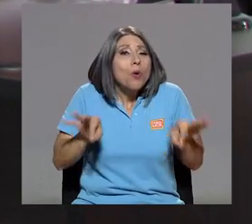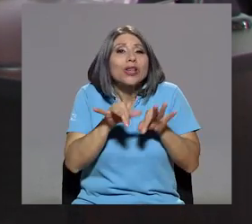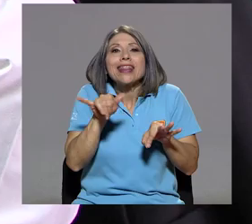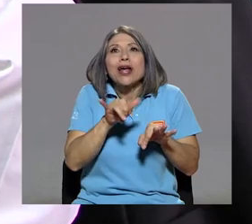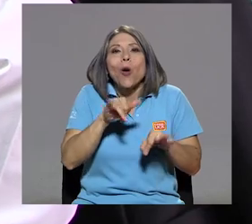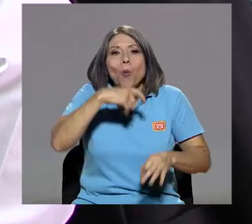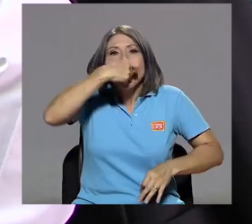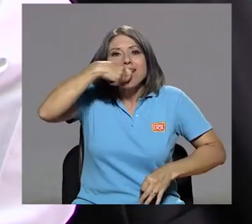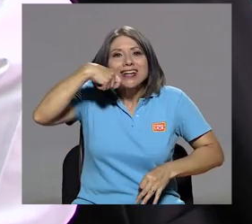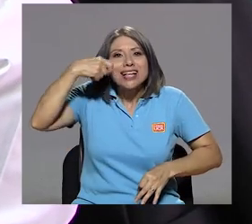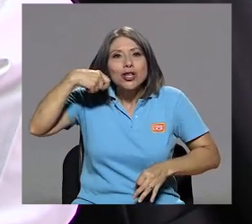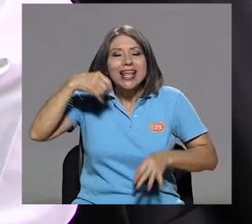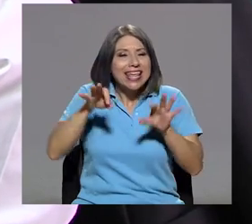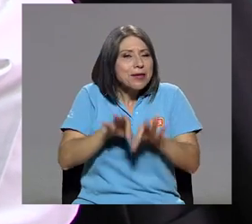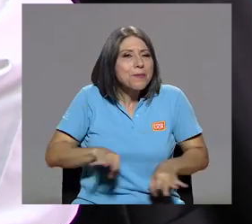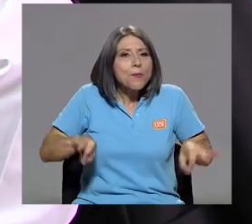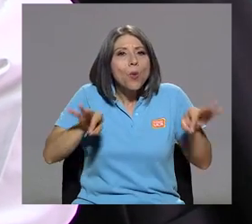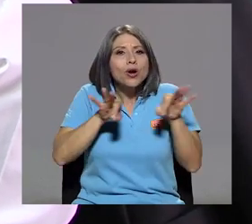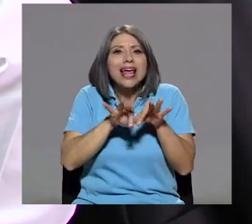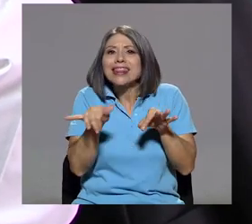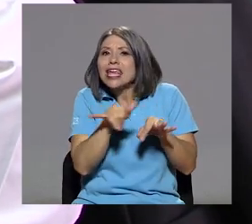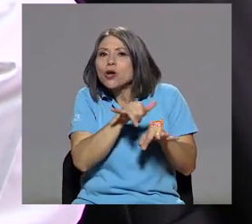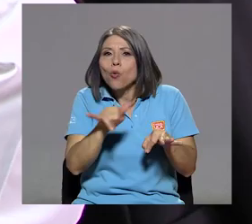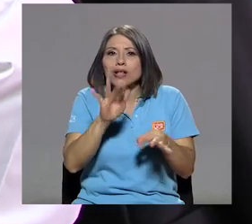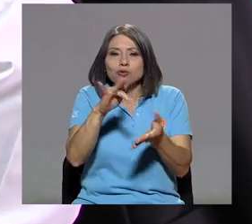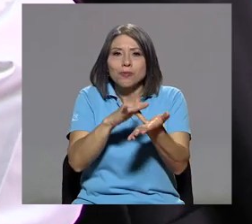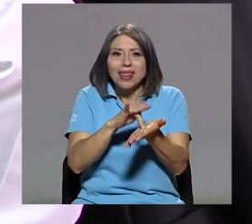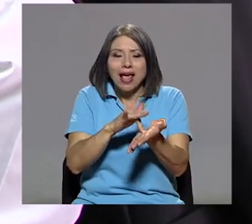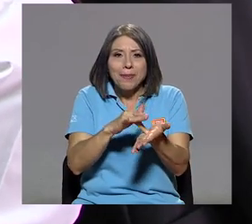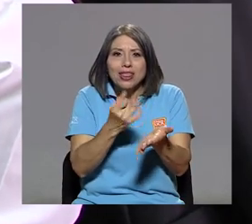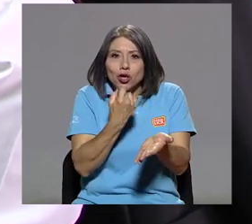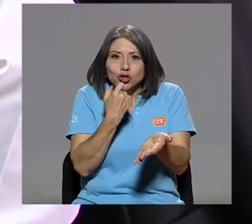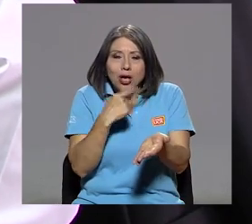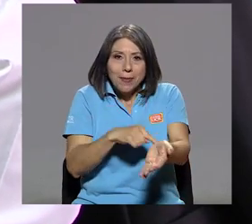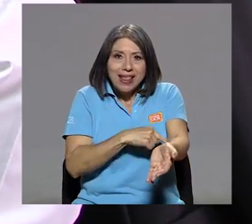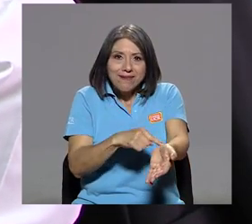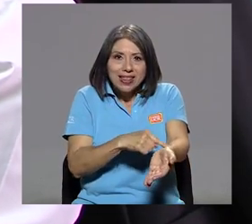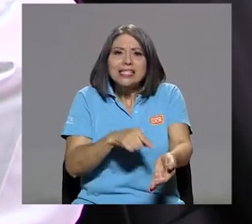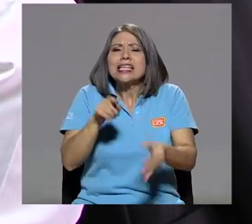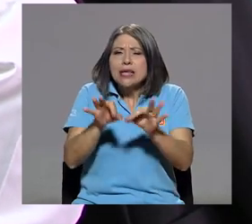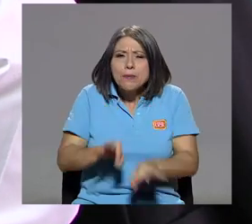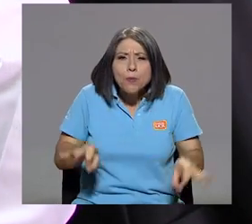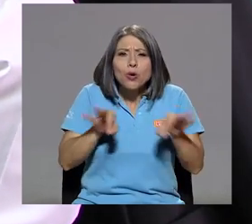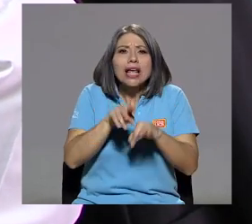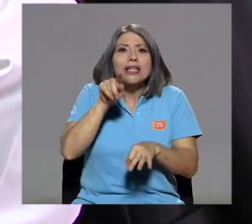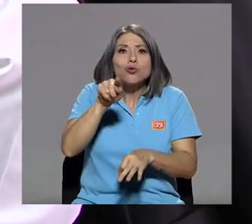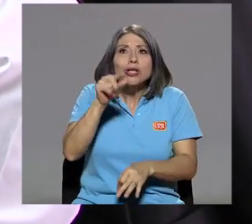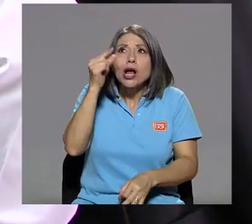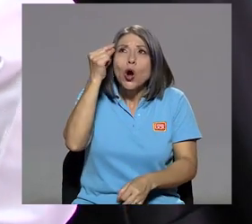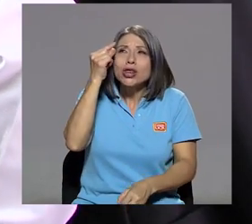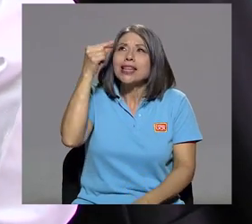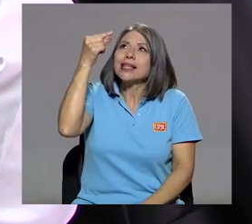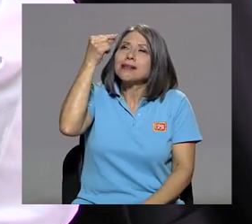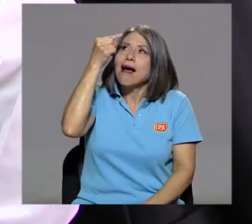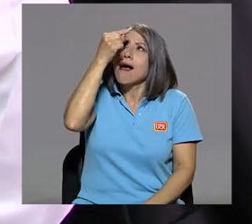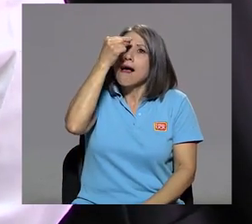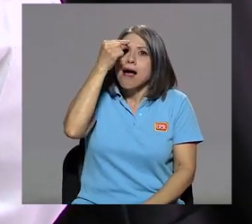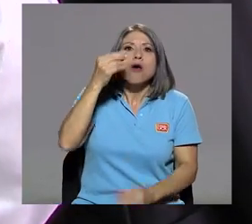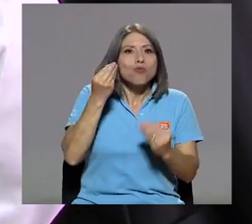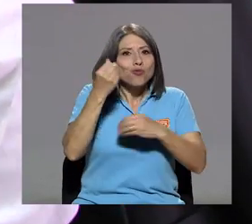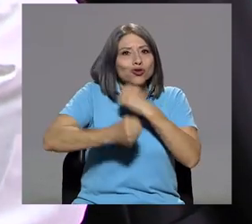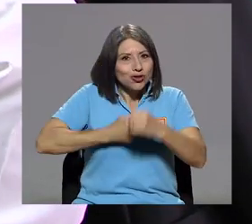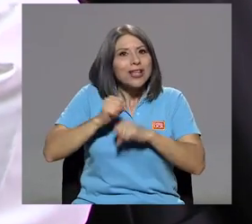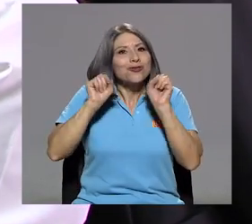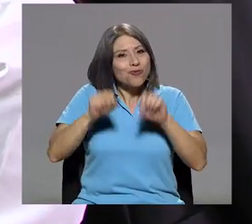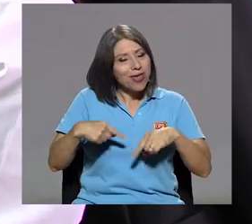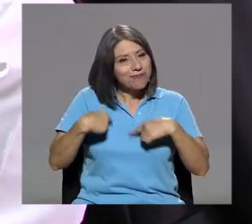dientes o tomarse sus medicamentos para la diabetes, se tiene que poner las gotitas y puede tener muchos años de una visión